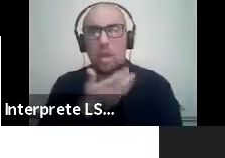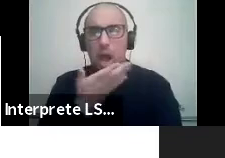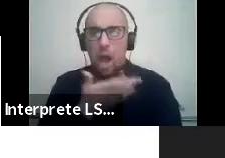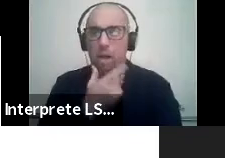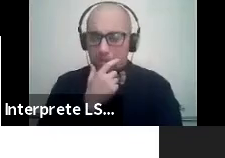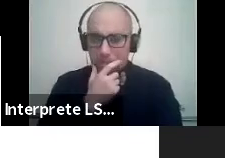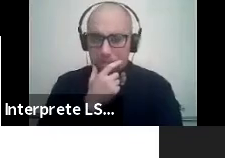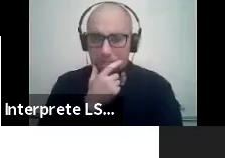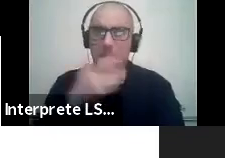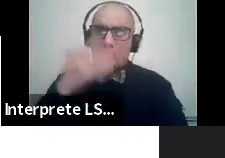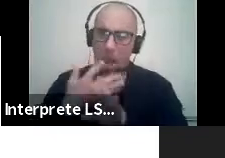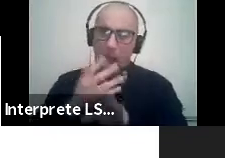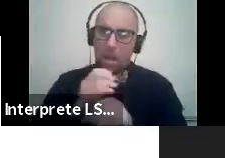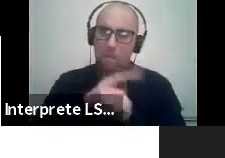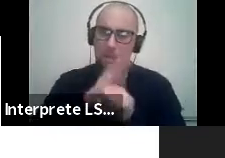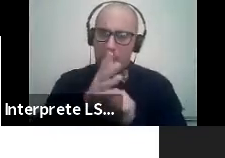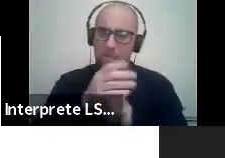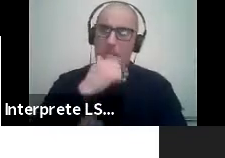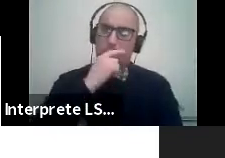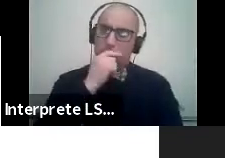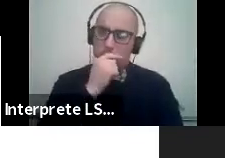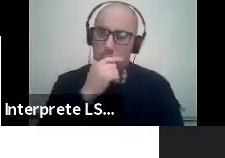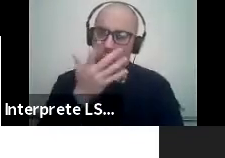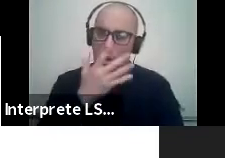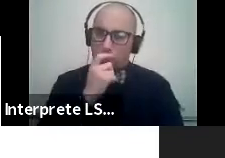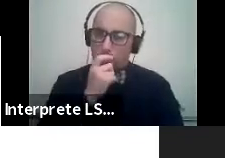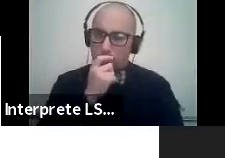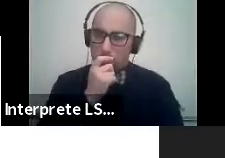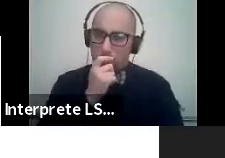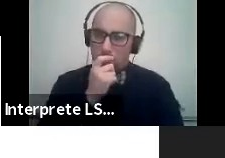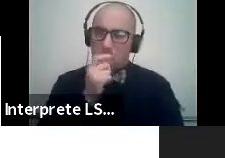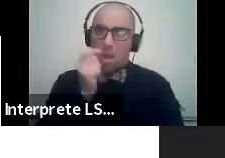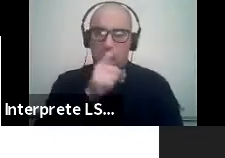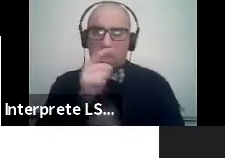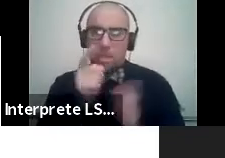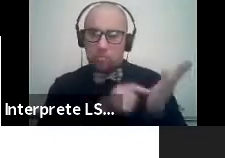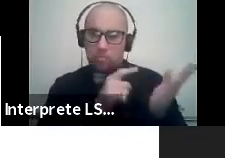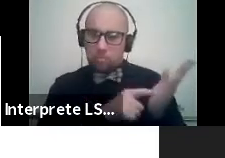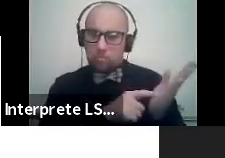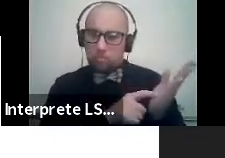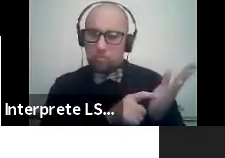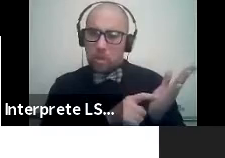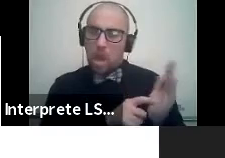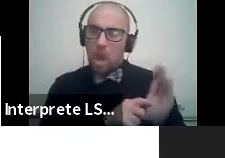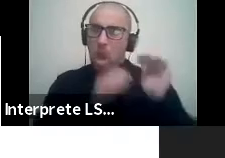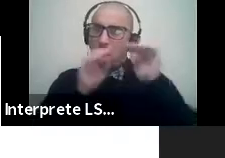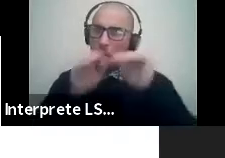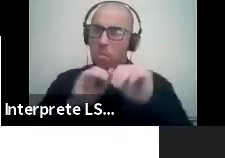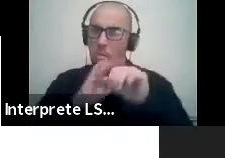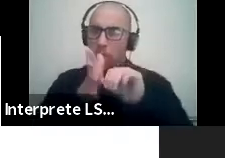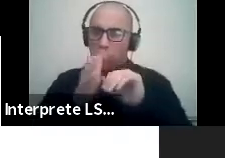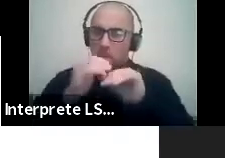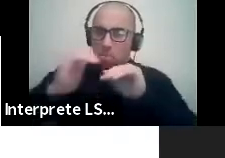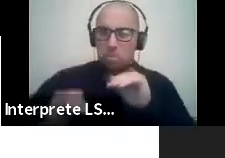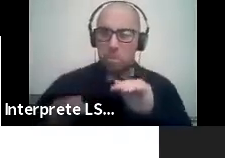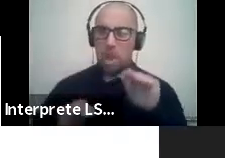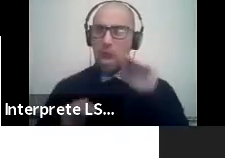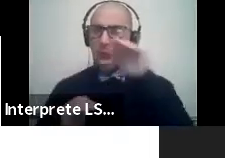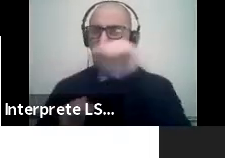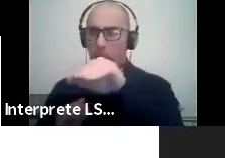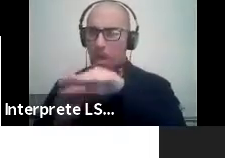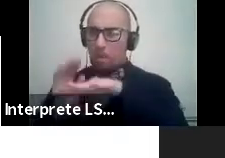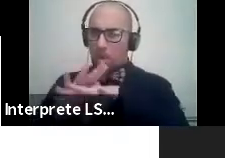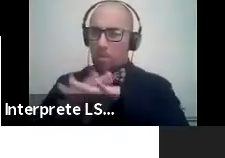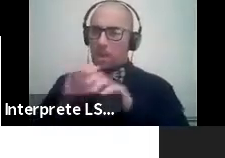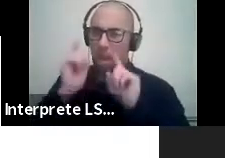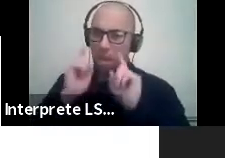le podríamos nosotros hacer para que esta aplicación pudiera apoyar el aprendizaje de las matemáticas de los niños en este contexto